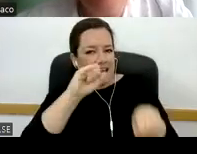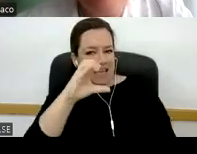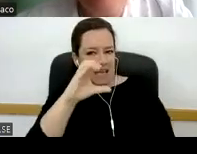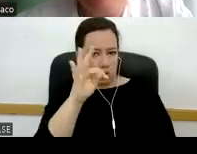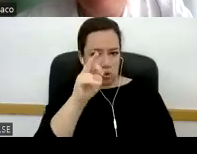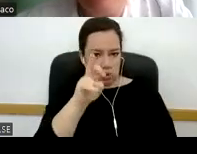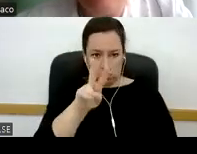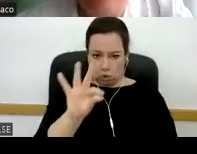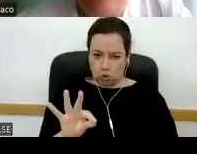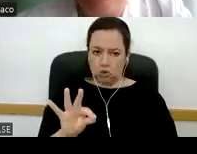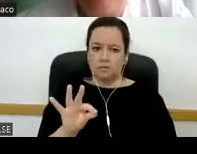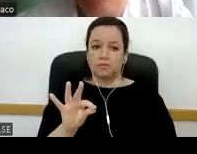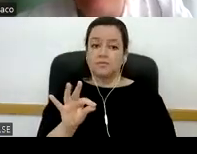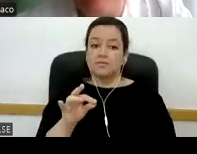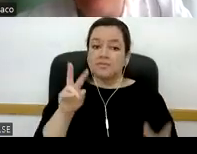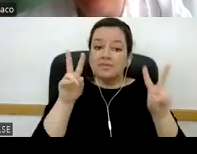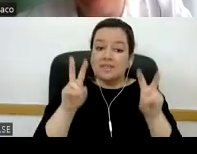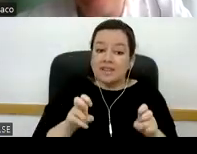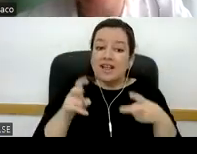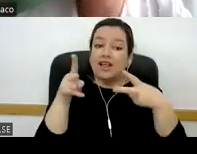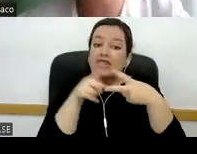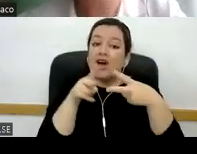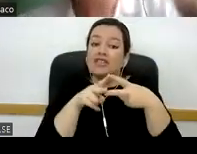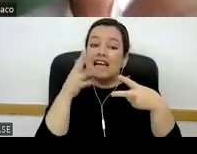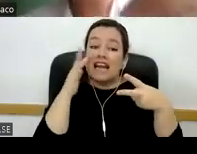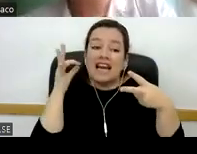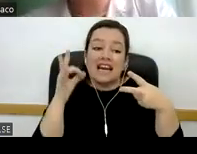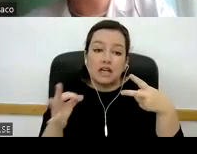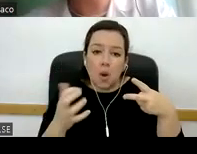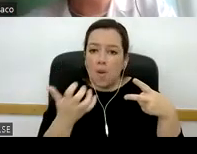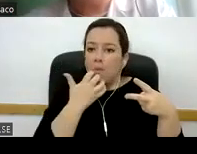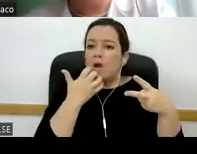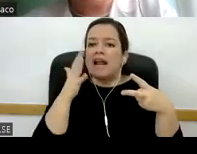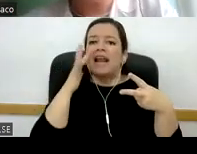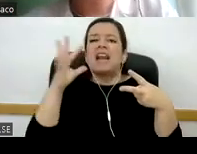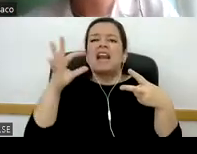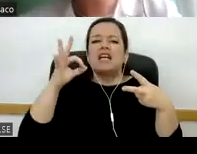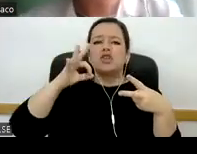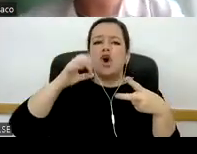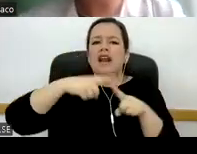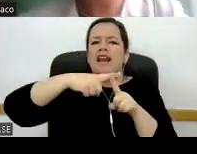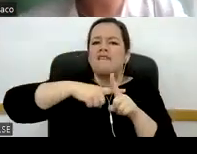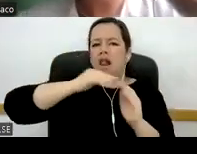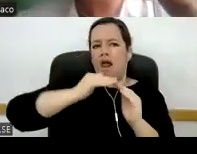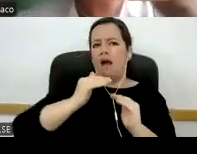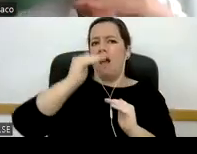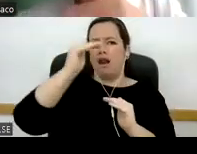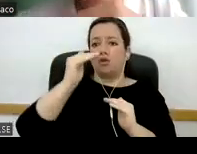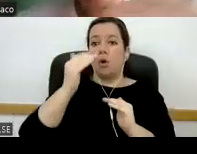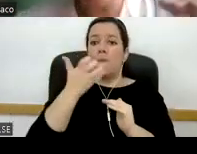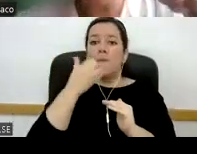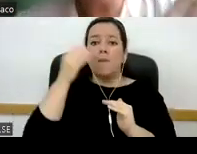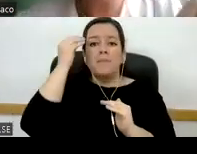Podemos incidir sobre este riesgo cardiovascular, es decir, alguien que tenga un riesgo cardiovascular dado, ya no es que